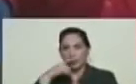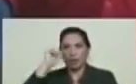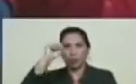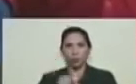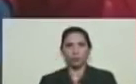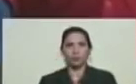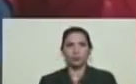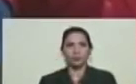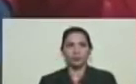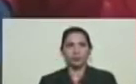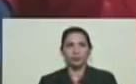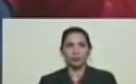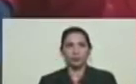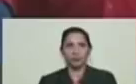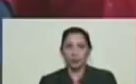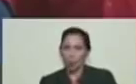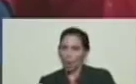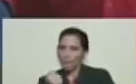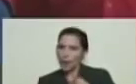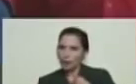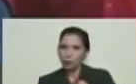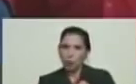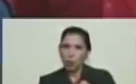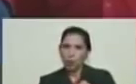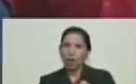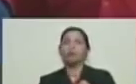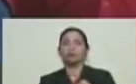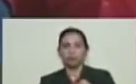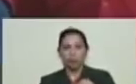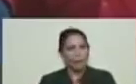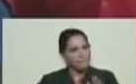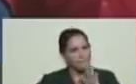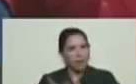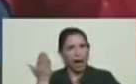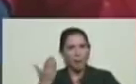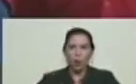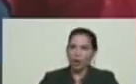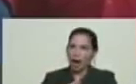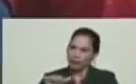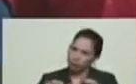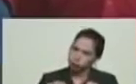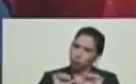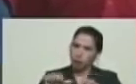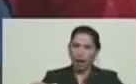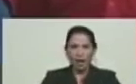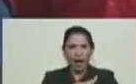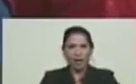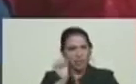Así es que, compatriota, vamos a la calle, mantengámonos en la calle